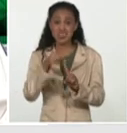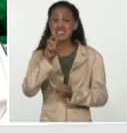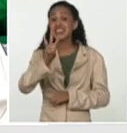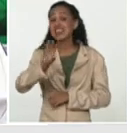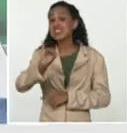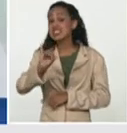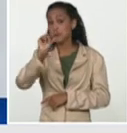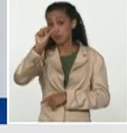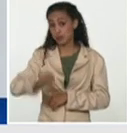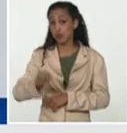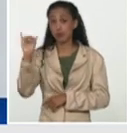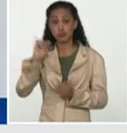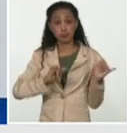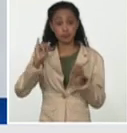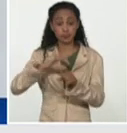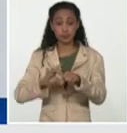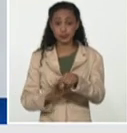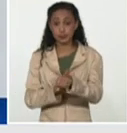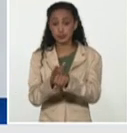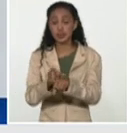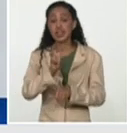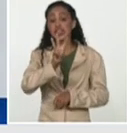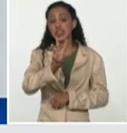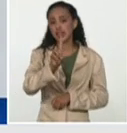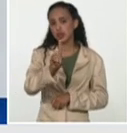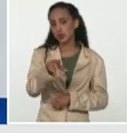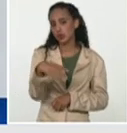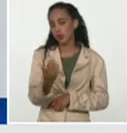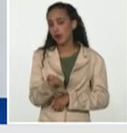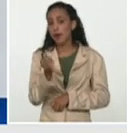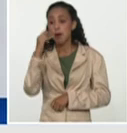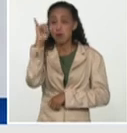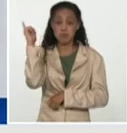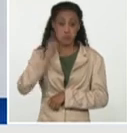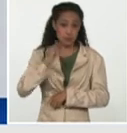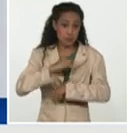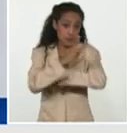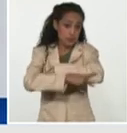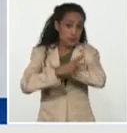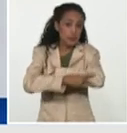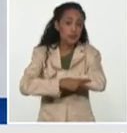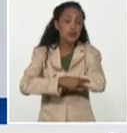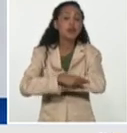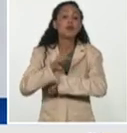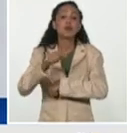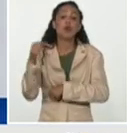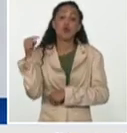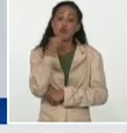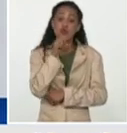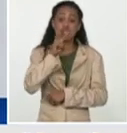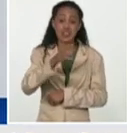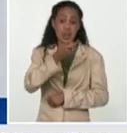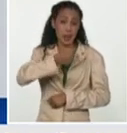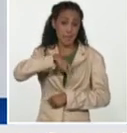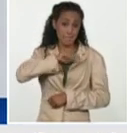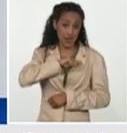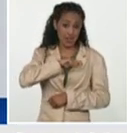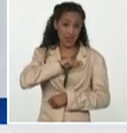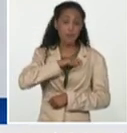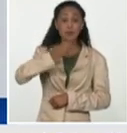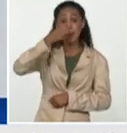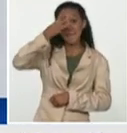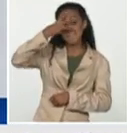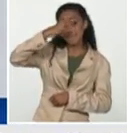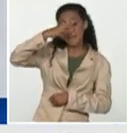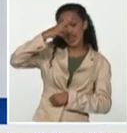importados, 31 procedentes de Rusia, 3 de España y de México y Estados Unidos,